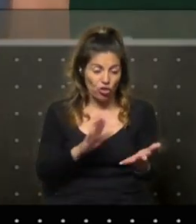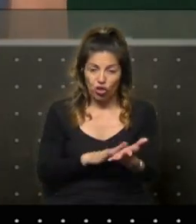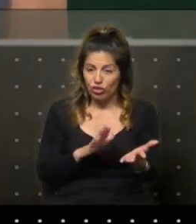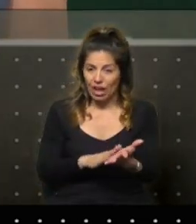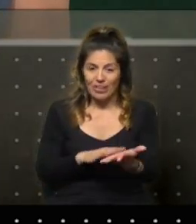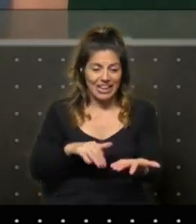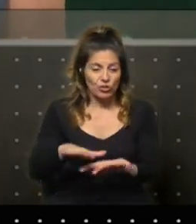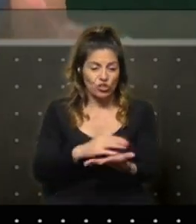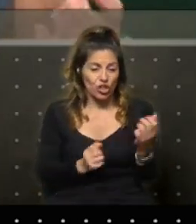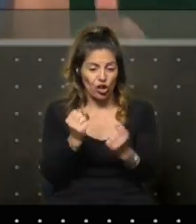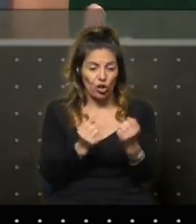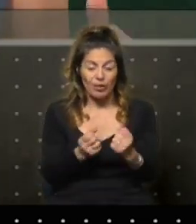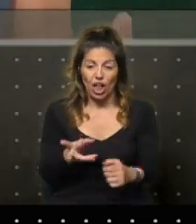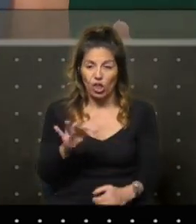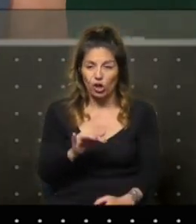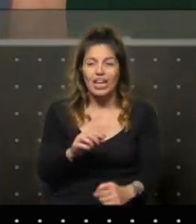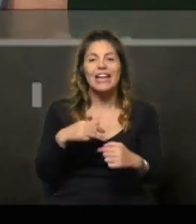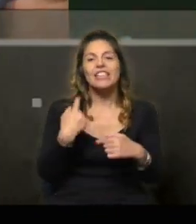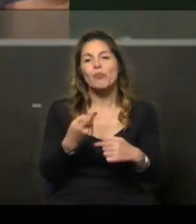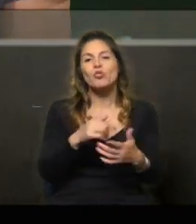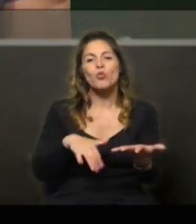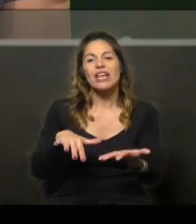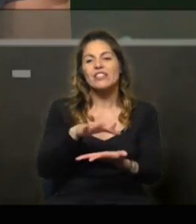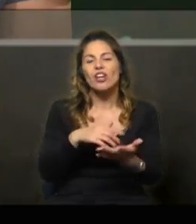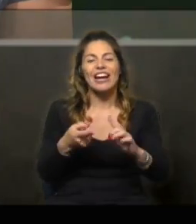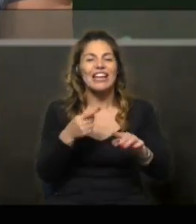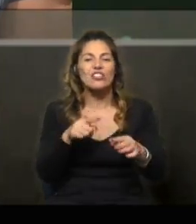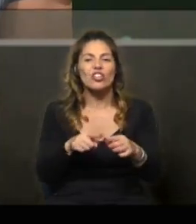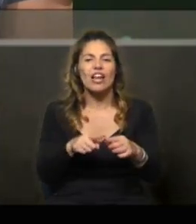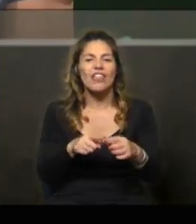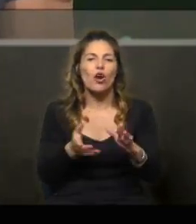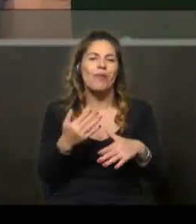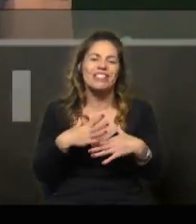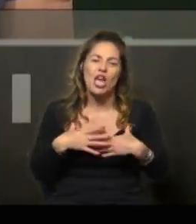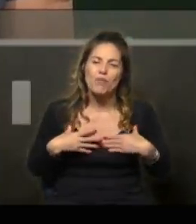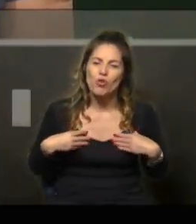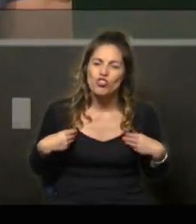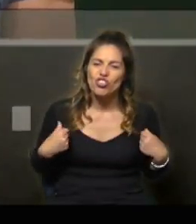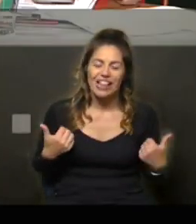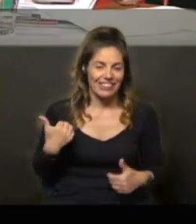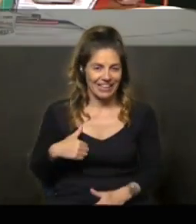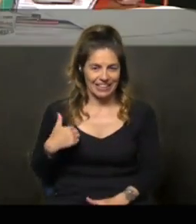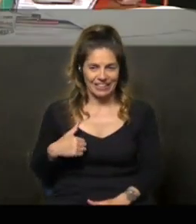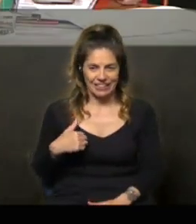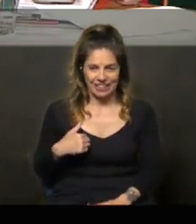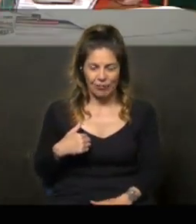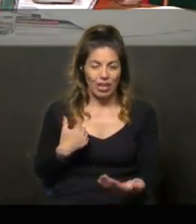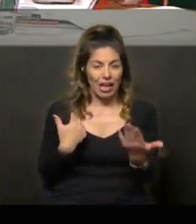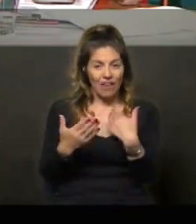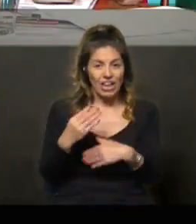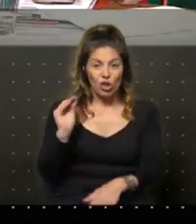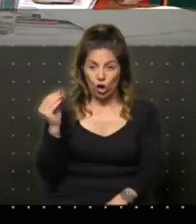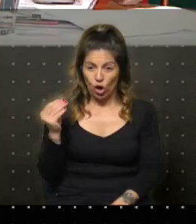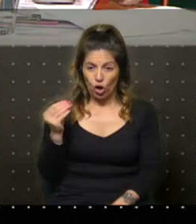situación económica el día a día de la gente y luego una situación este que tiene que ver con el entramado más emocional de de Argentina ahora Álvaro hablando de los jóvenes que